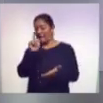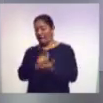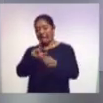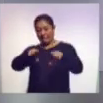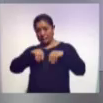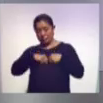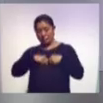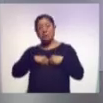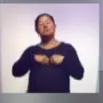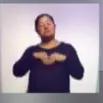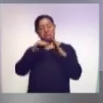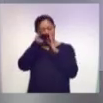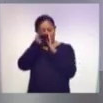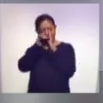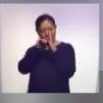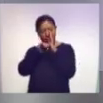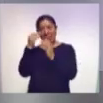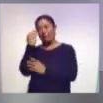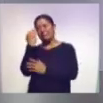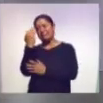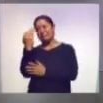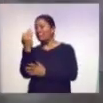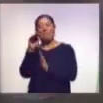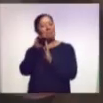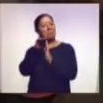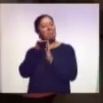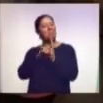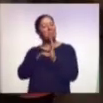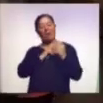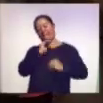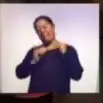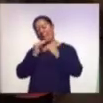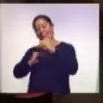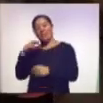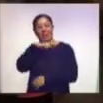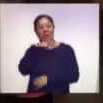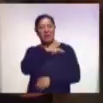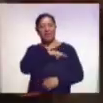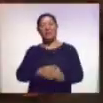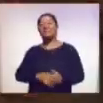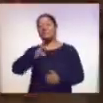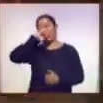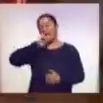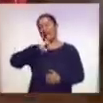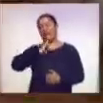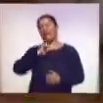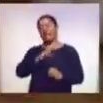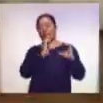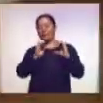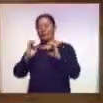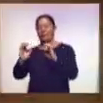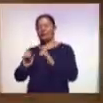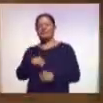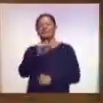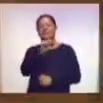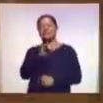se ha logrado reducir los tiempos en este proceso. El jefe del Departamento de Protección y Restitución de Derechos de Niñas,